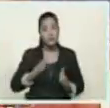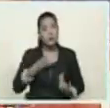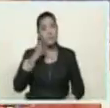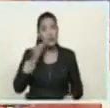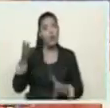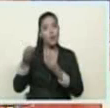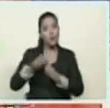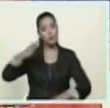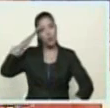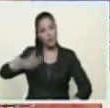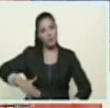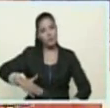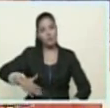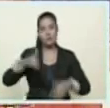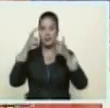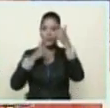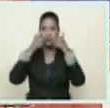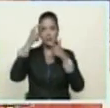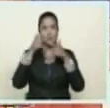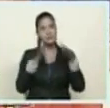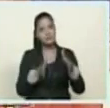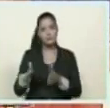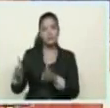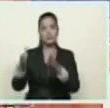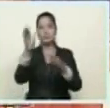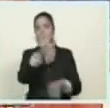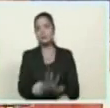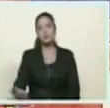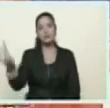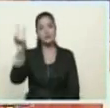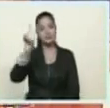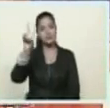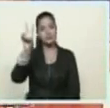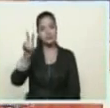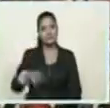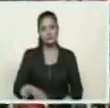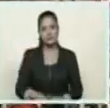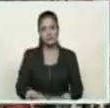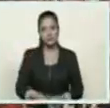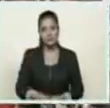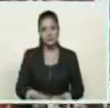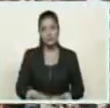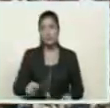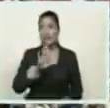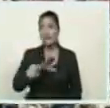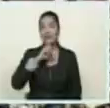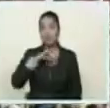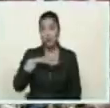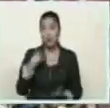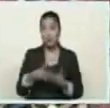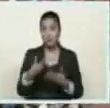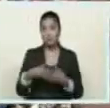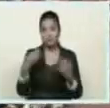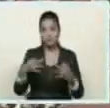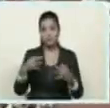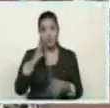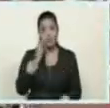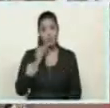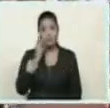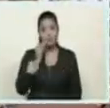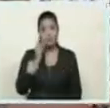junto a su comandante chávez por los caminos de venezuela esta es la historia viva